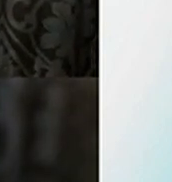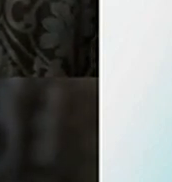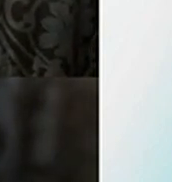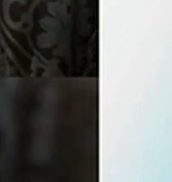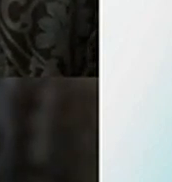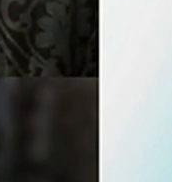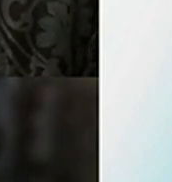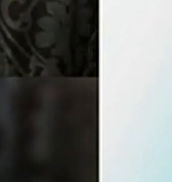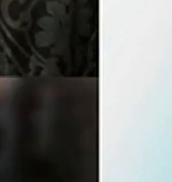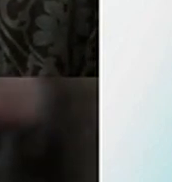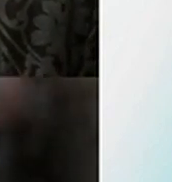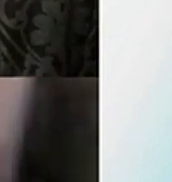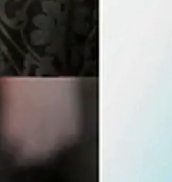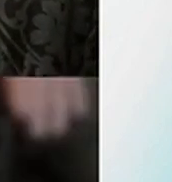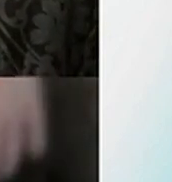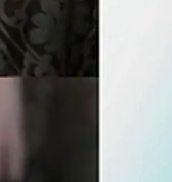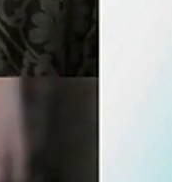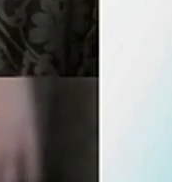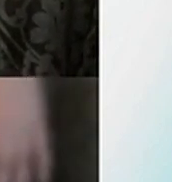Enfermedad.